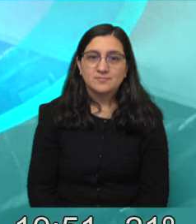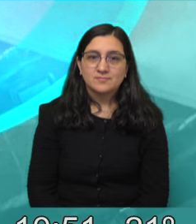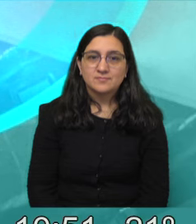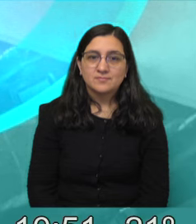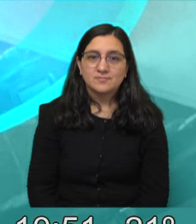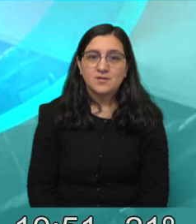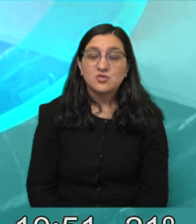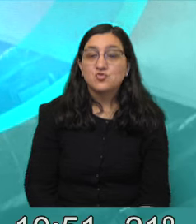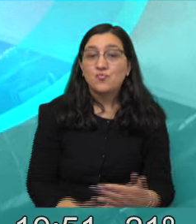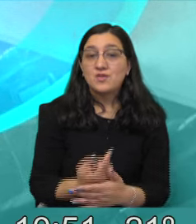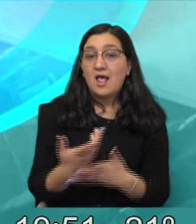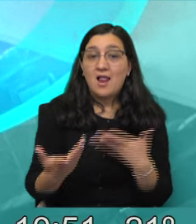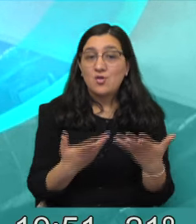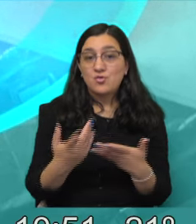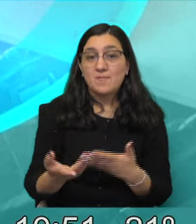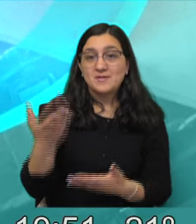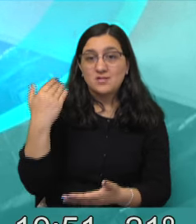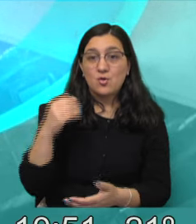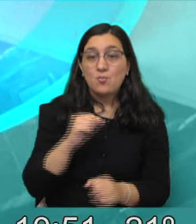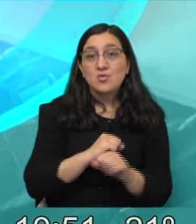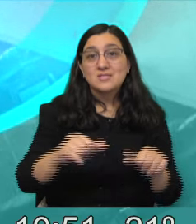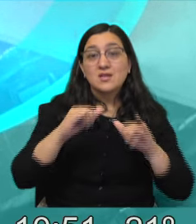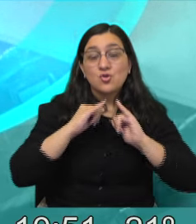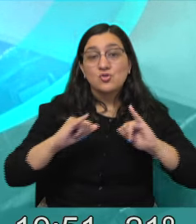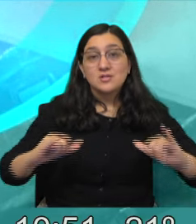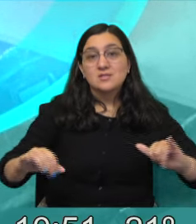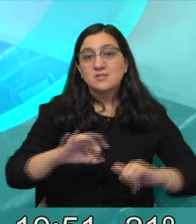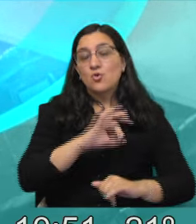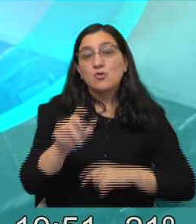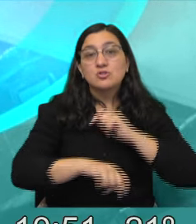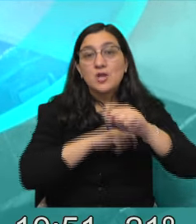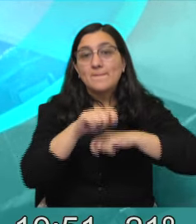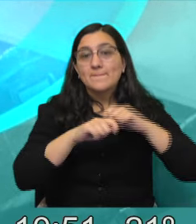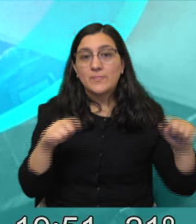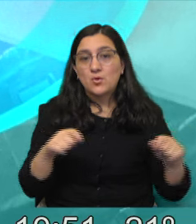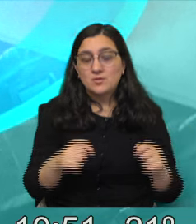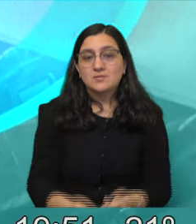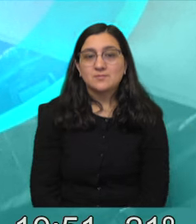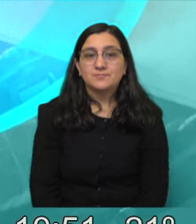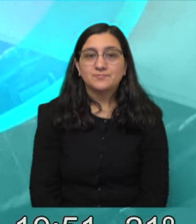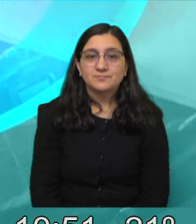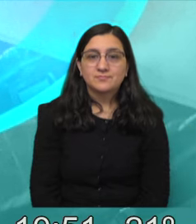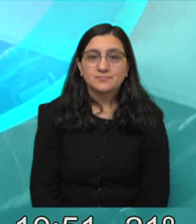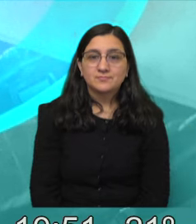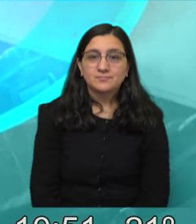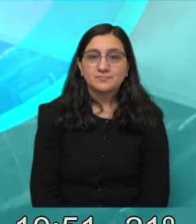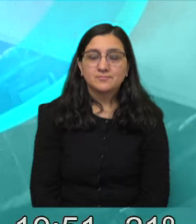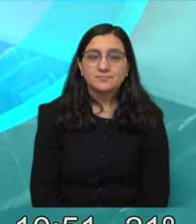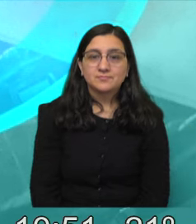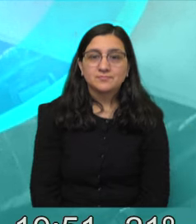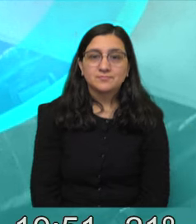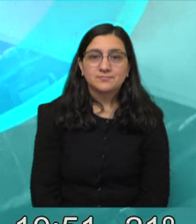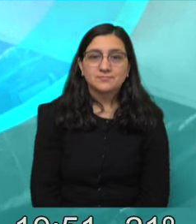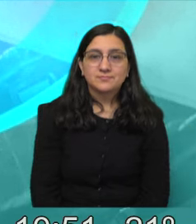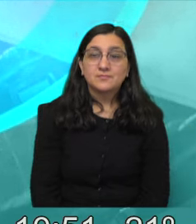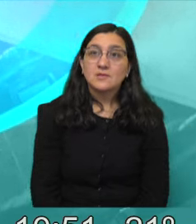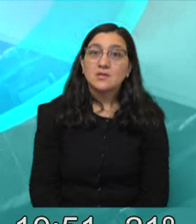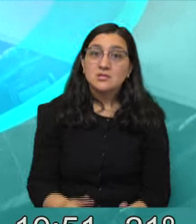y subir algo del pasado. Podían ser noticias o podían ser championes, y lo empezaron con championes en realidad. Eso ya es viejo,